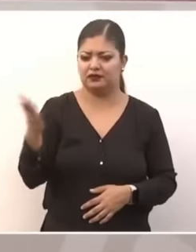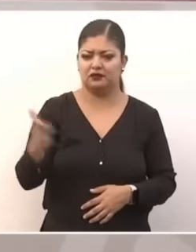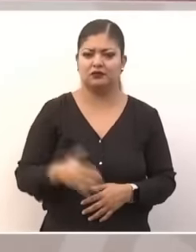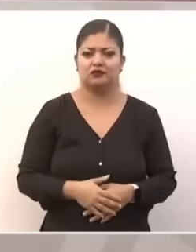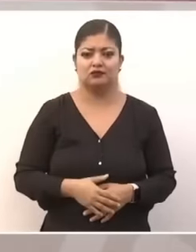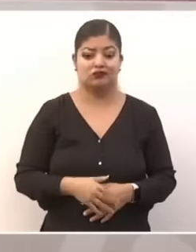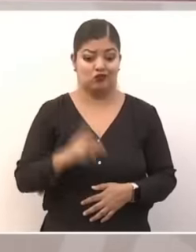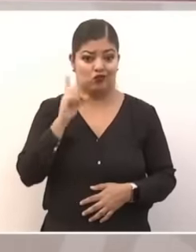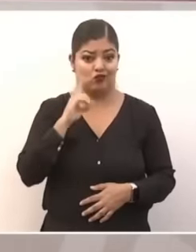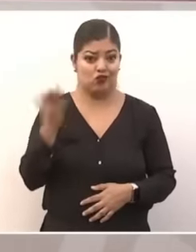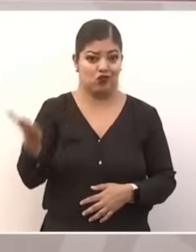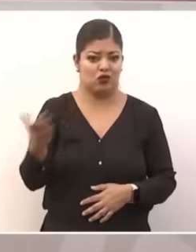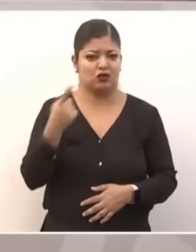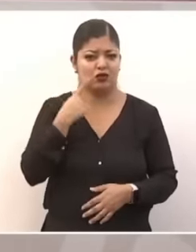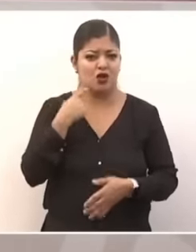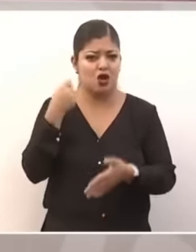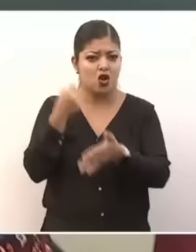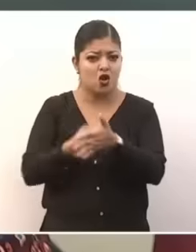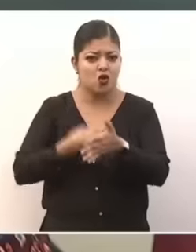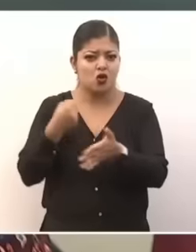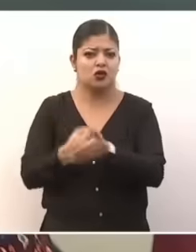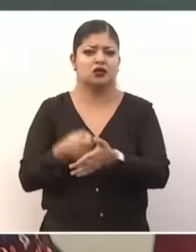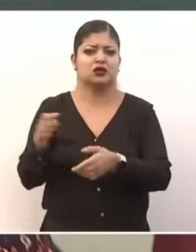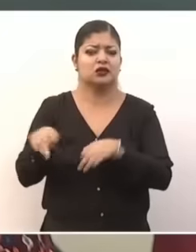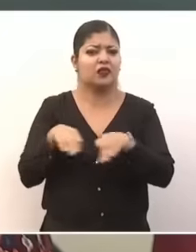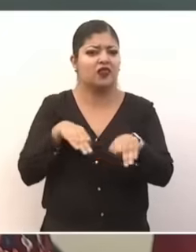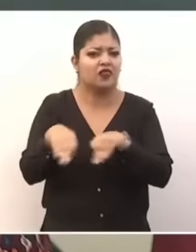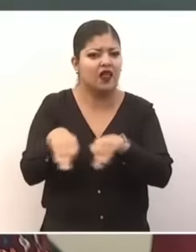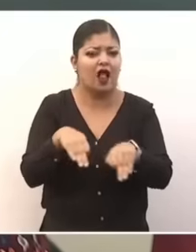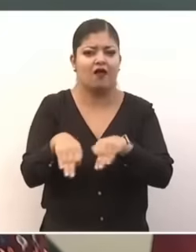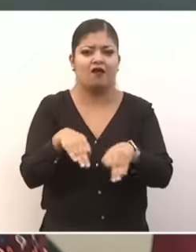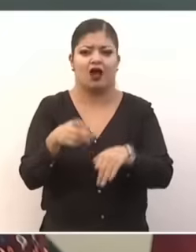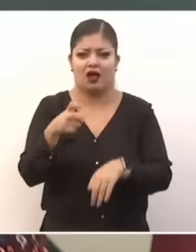una mujer de lucha, trabajadora,